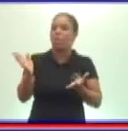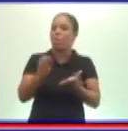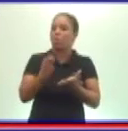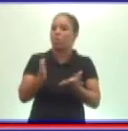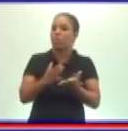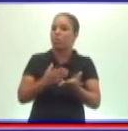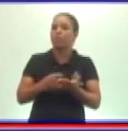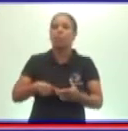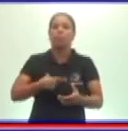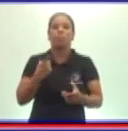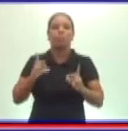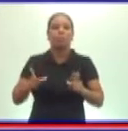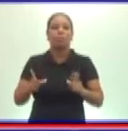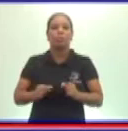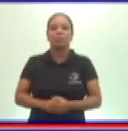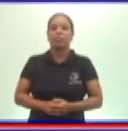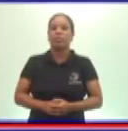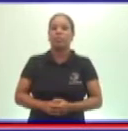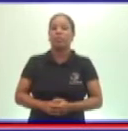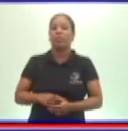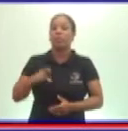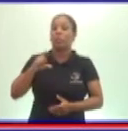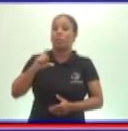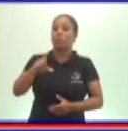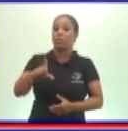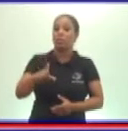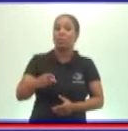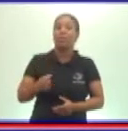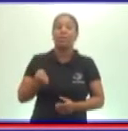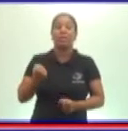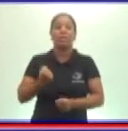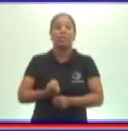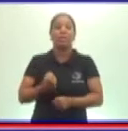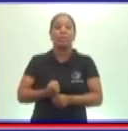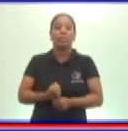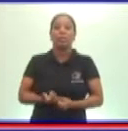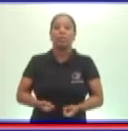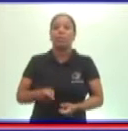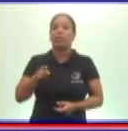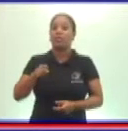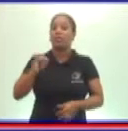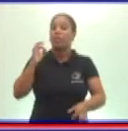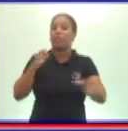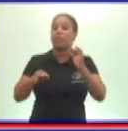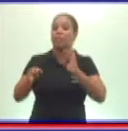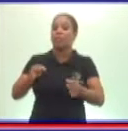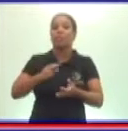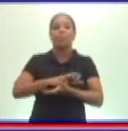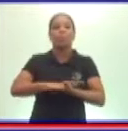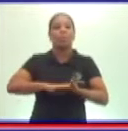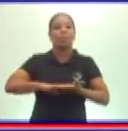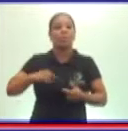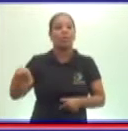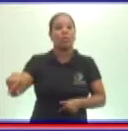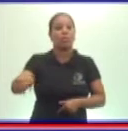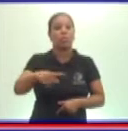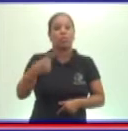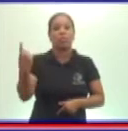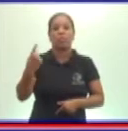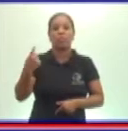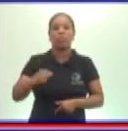una última línea de trabajo se pretende que esos elementos le permiten a ustedes, en primer lugar,